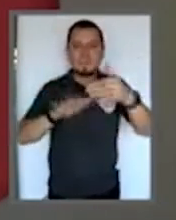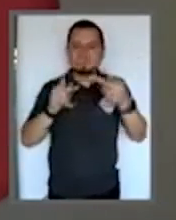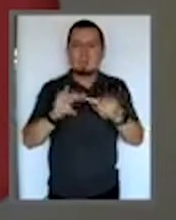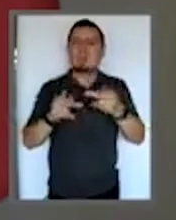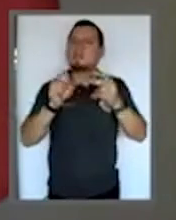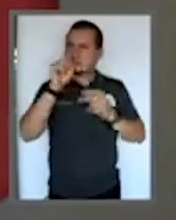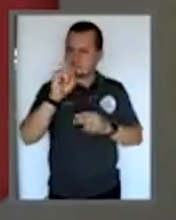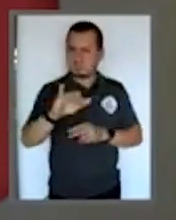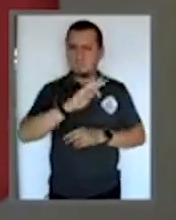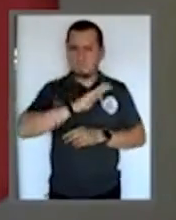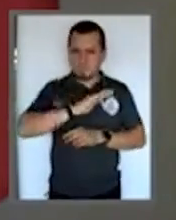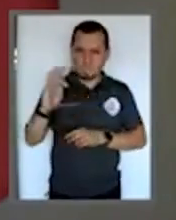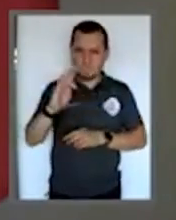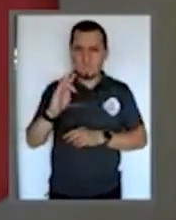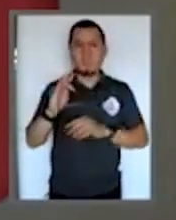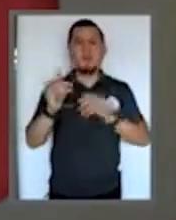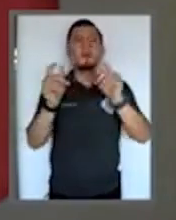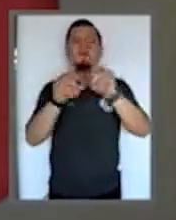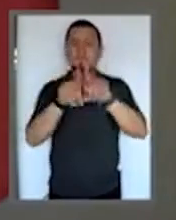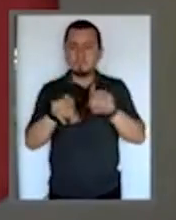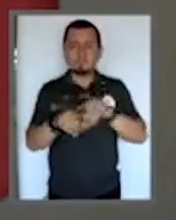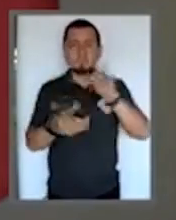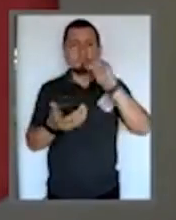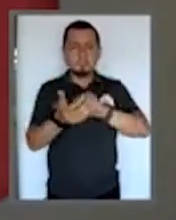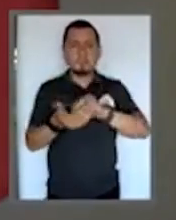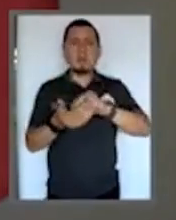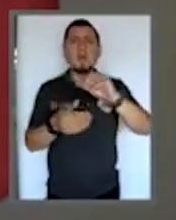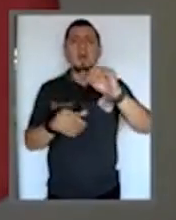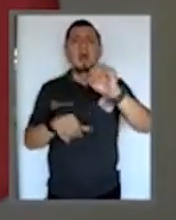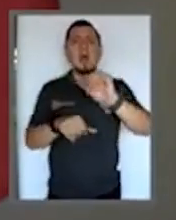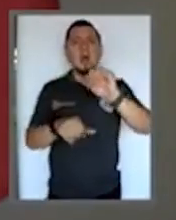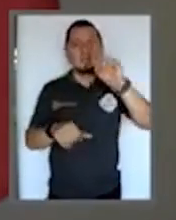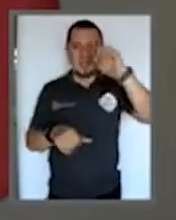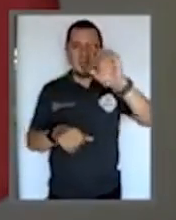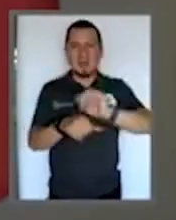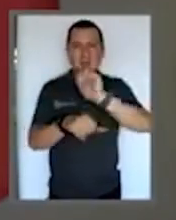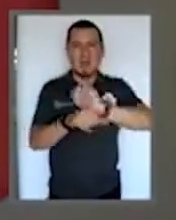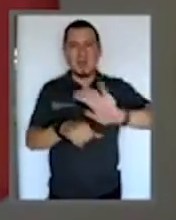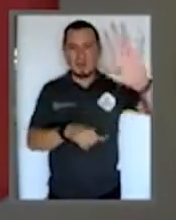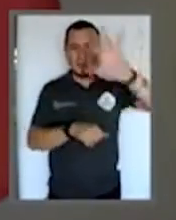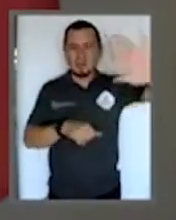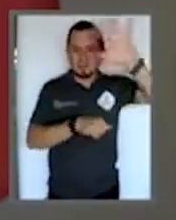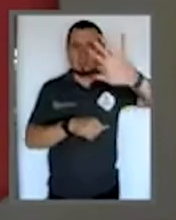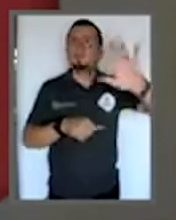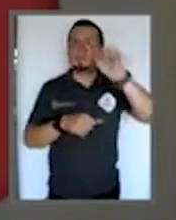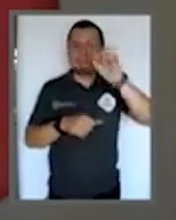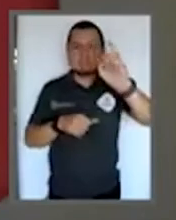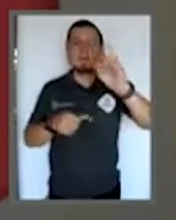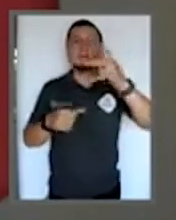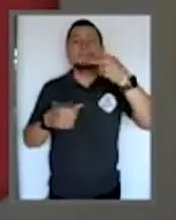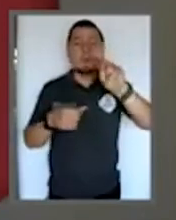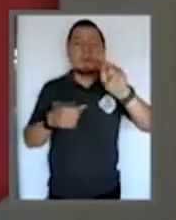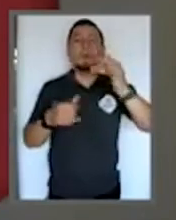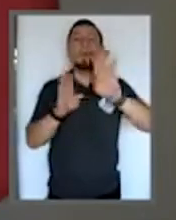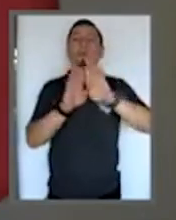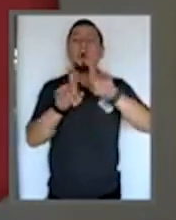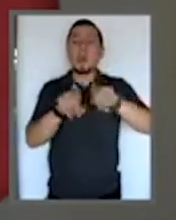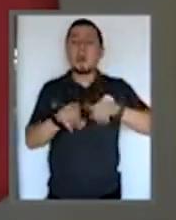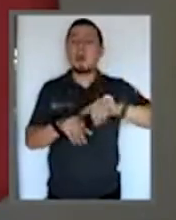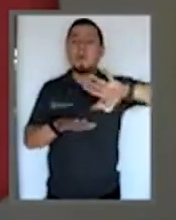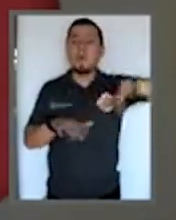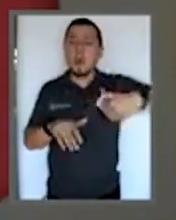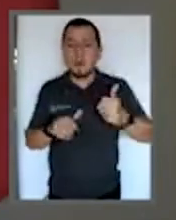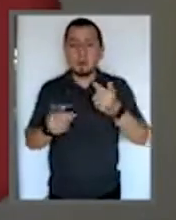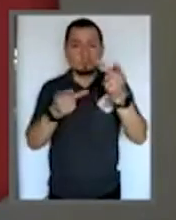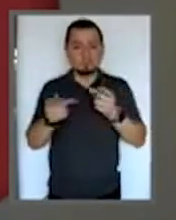se incluyen autos lavados con los respectivos protocolos así como la reapertura de guarderías públicas y privados